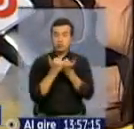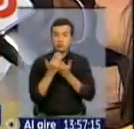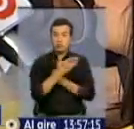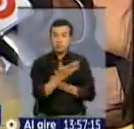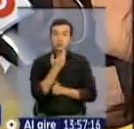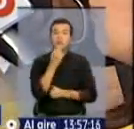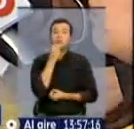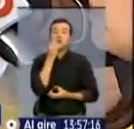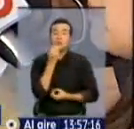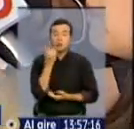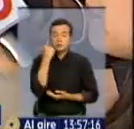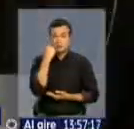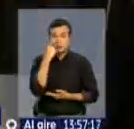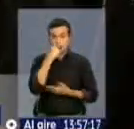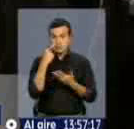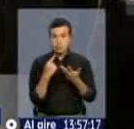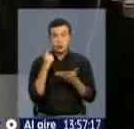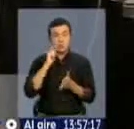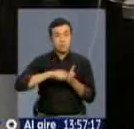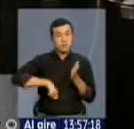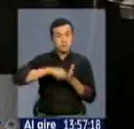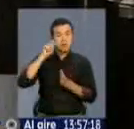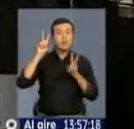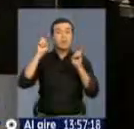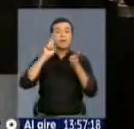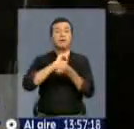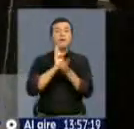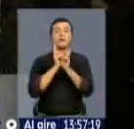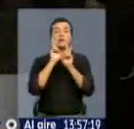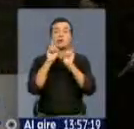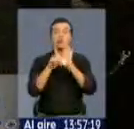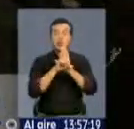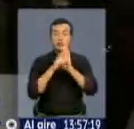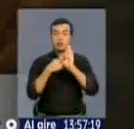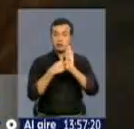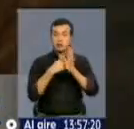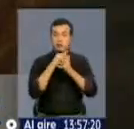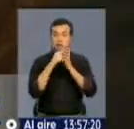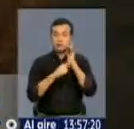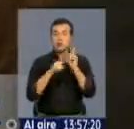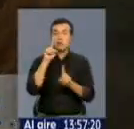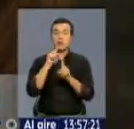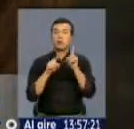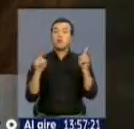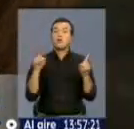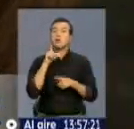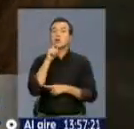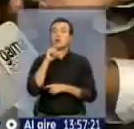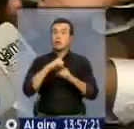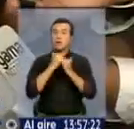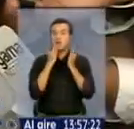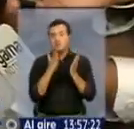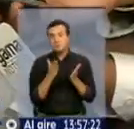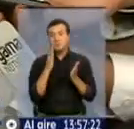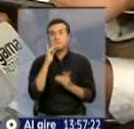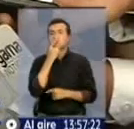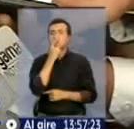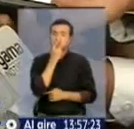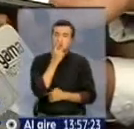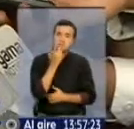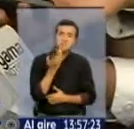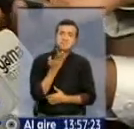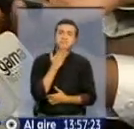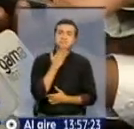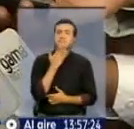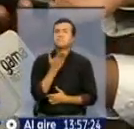suficiente información y puedan aprobarla. Mientras que sobre la reforma tributaria existen varias reacciones de forma general de parte de los legisladores. Es interesante también el